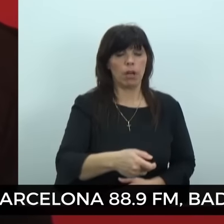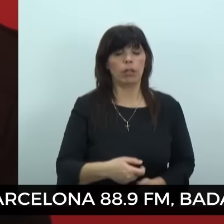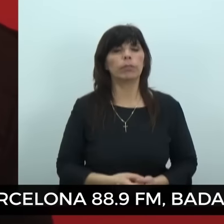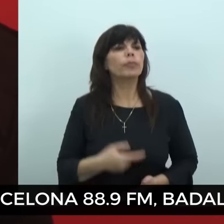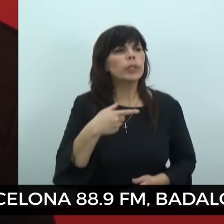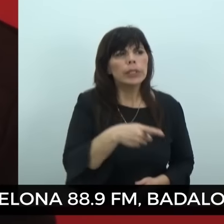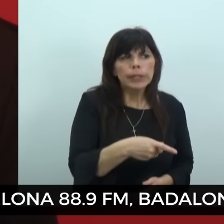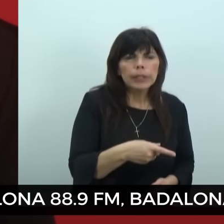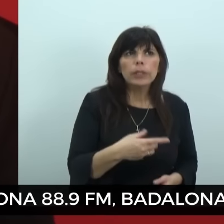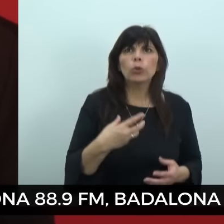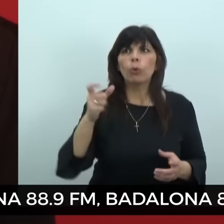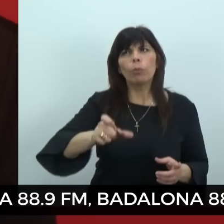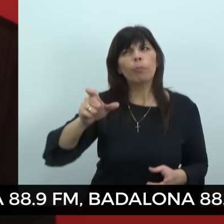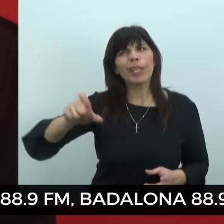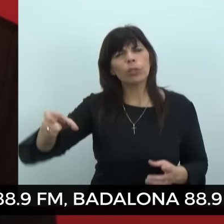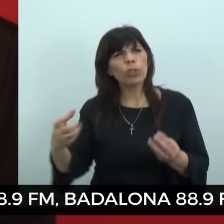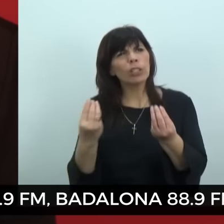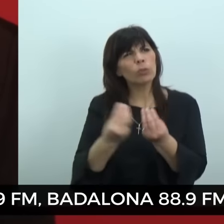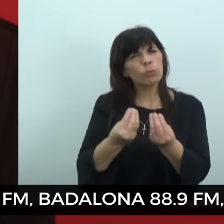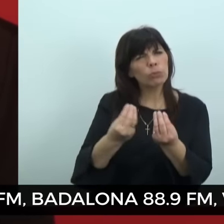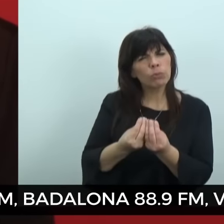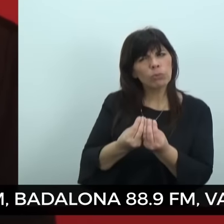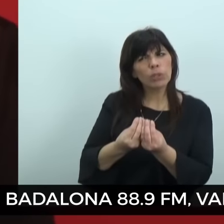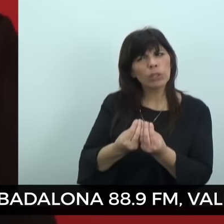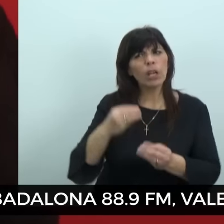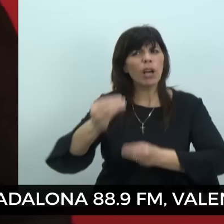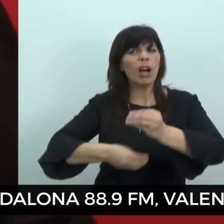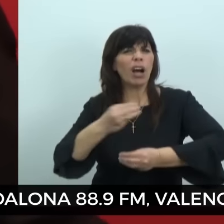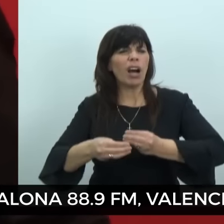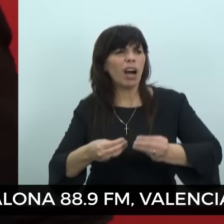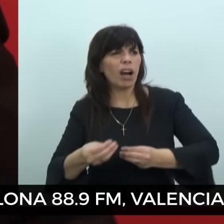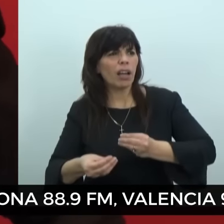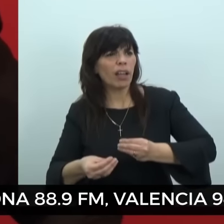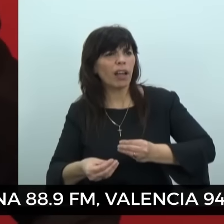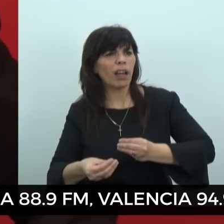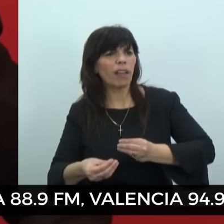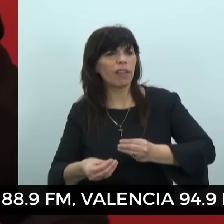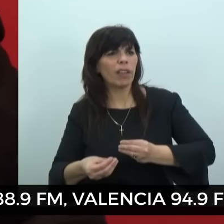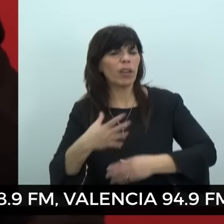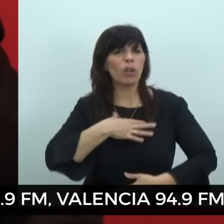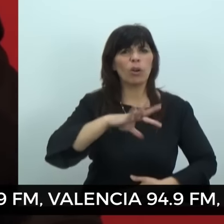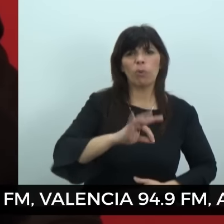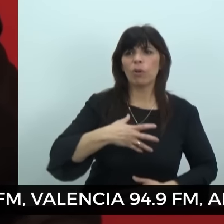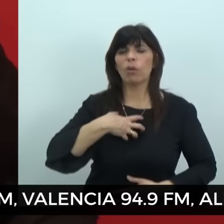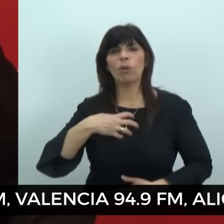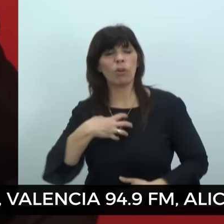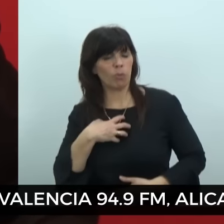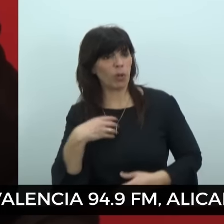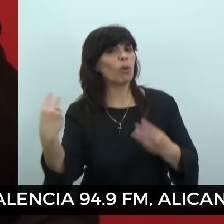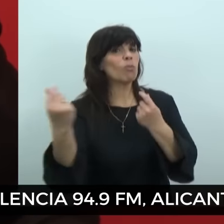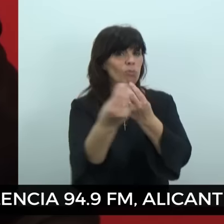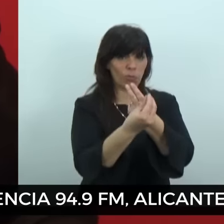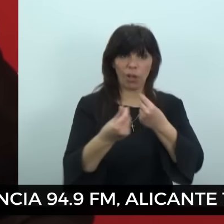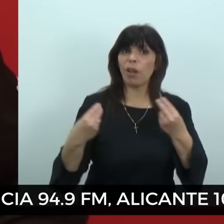juntarte y qué hacer y lo que no hacer. Una persona con una meta, con un sueño, con una